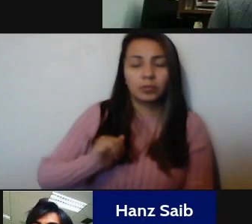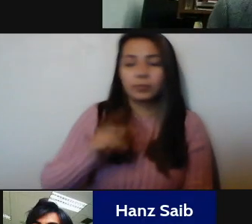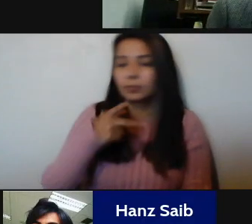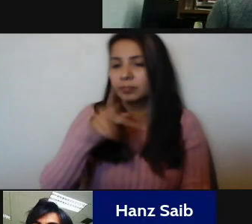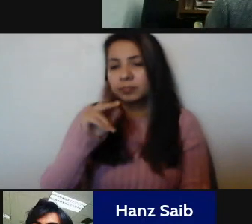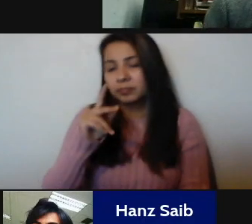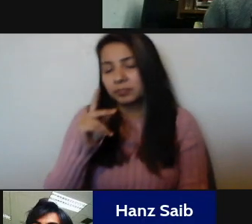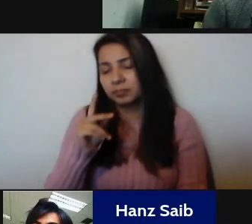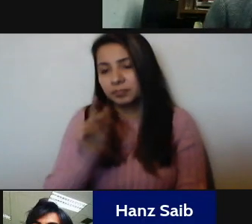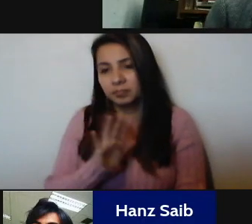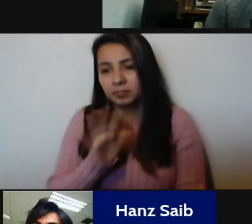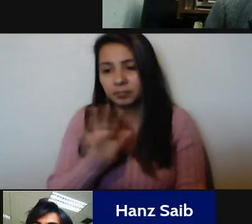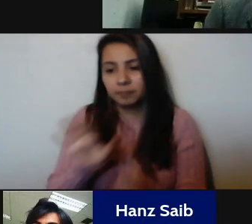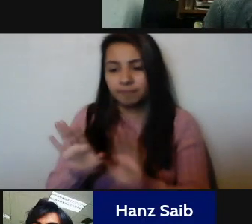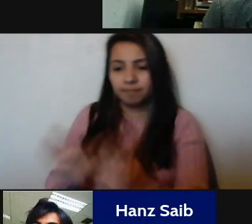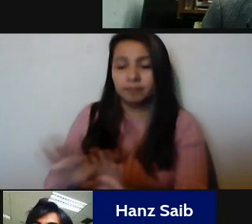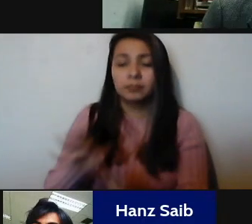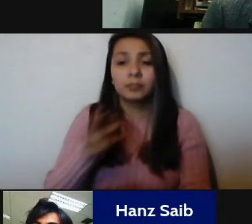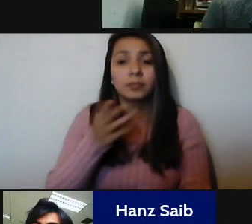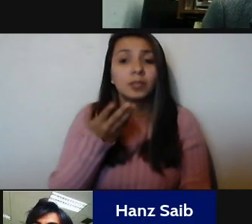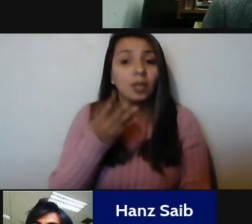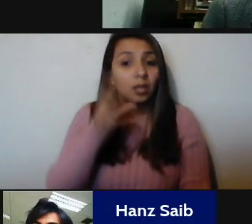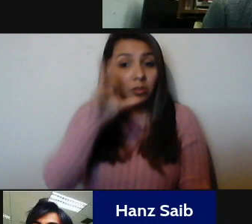como primitivos. Entonces,